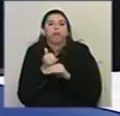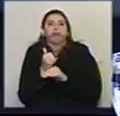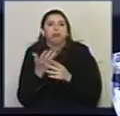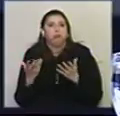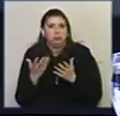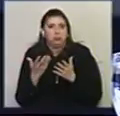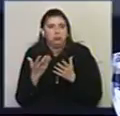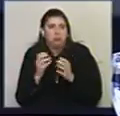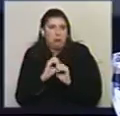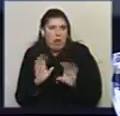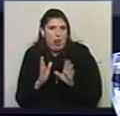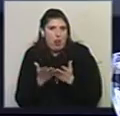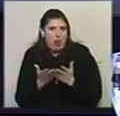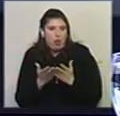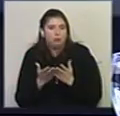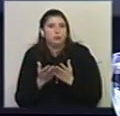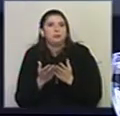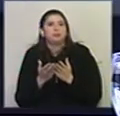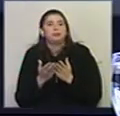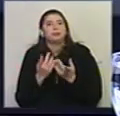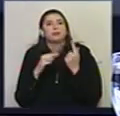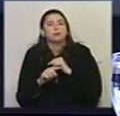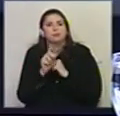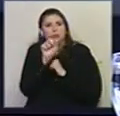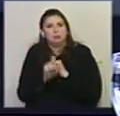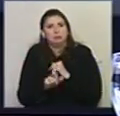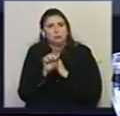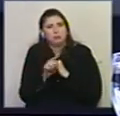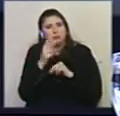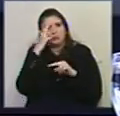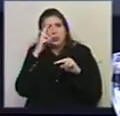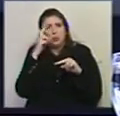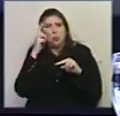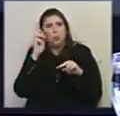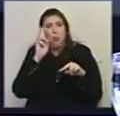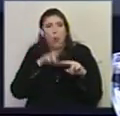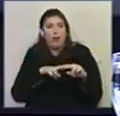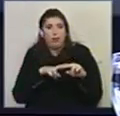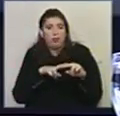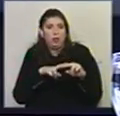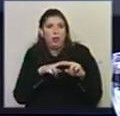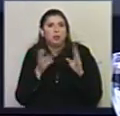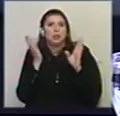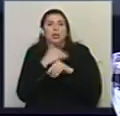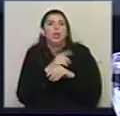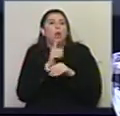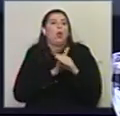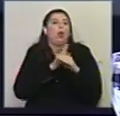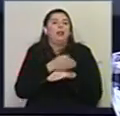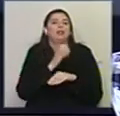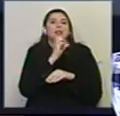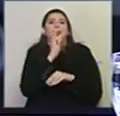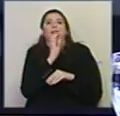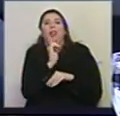digo, en el caso específico, ¿no? De un paciente, que la muerte es inexorable, si no estuvo en el CTI